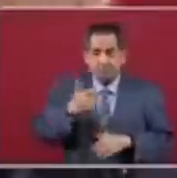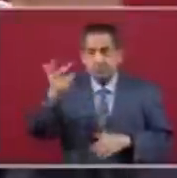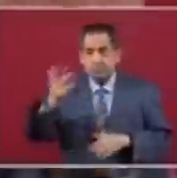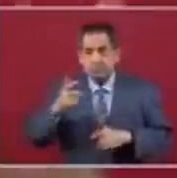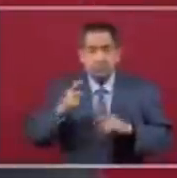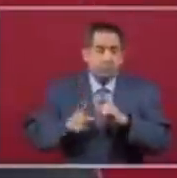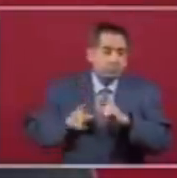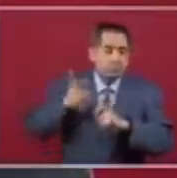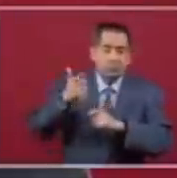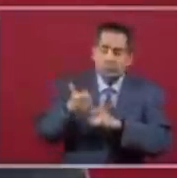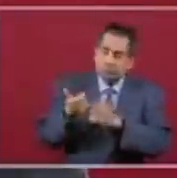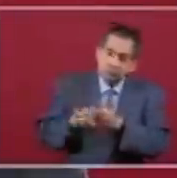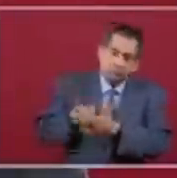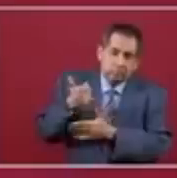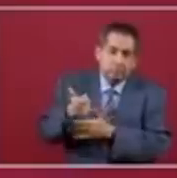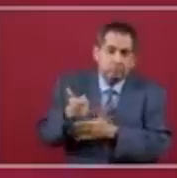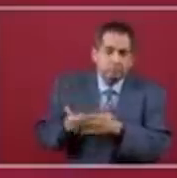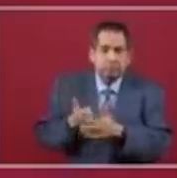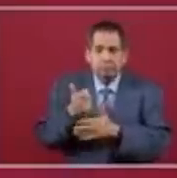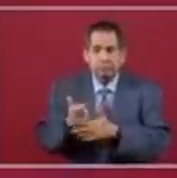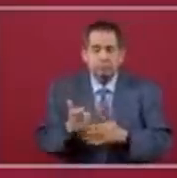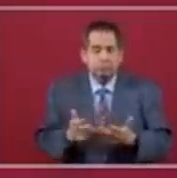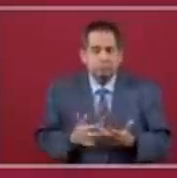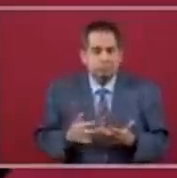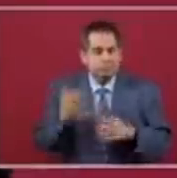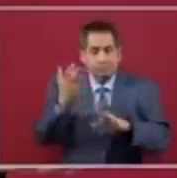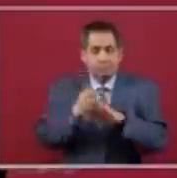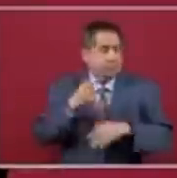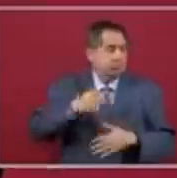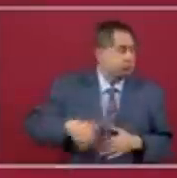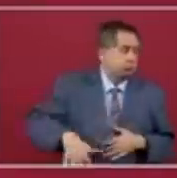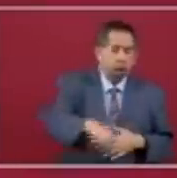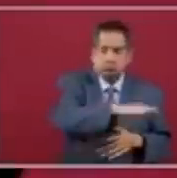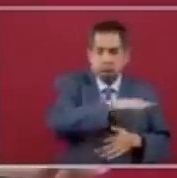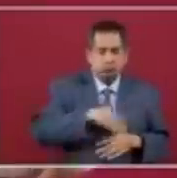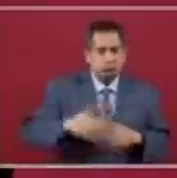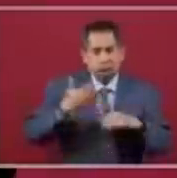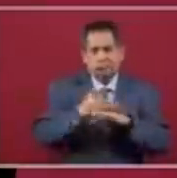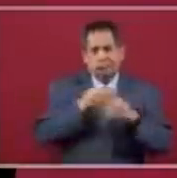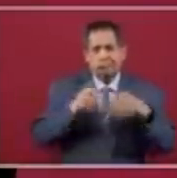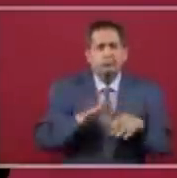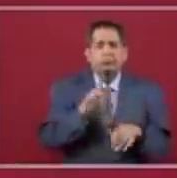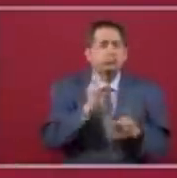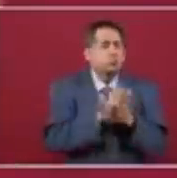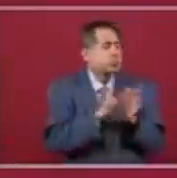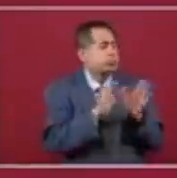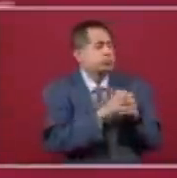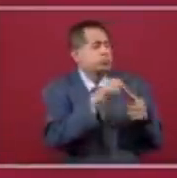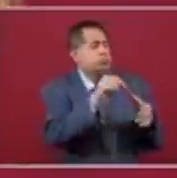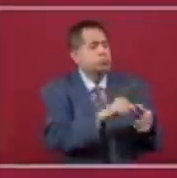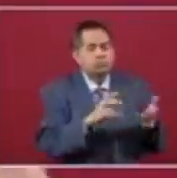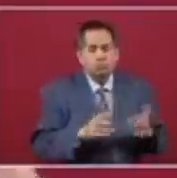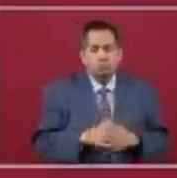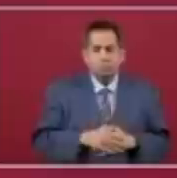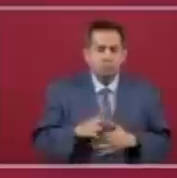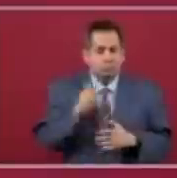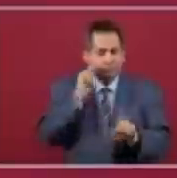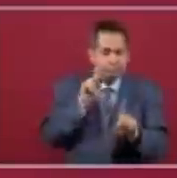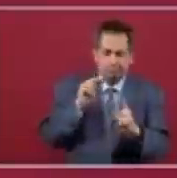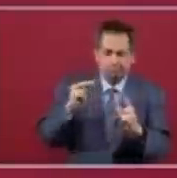tiene que pagar subsidio, se afecta a toda la población. O sea, es como se le quiera